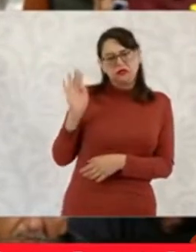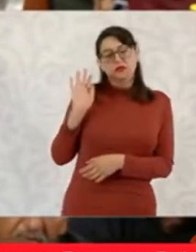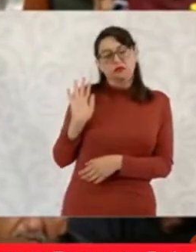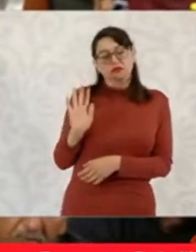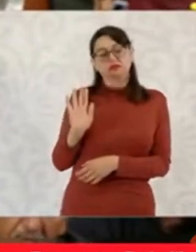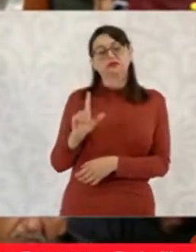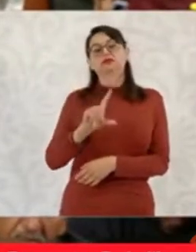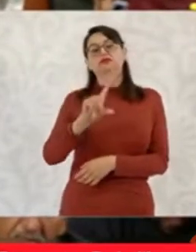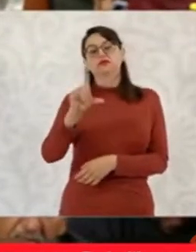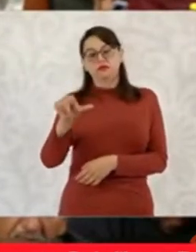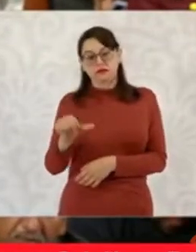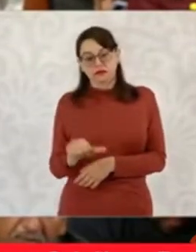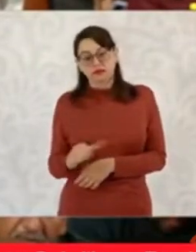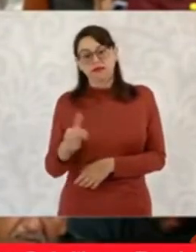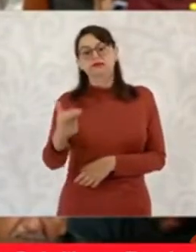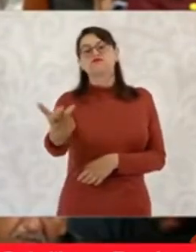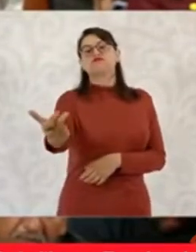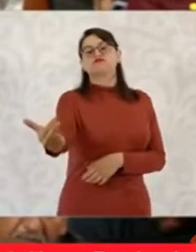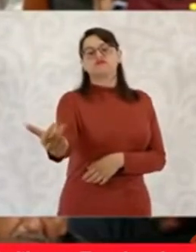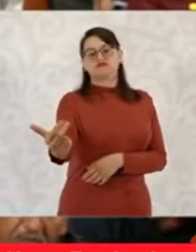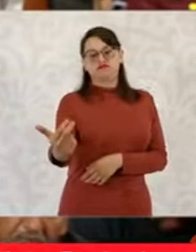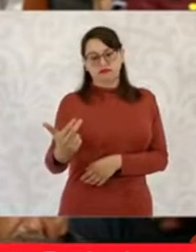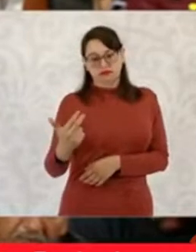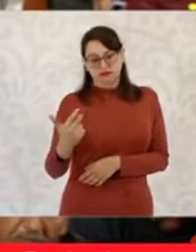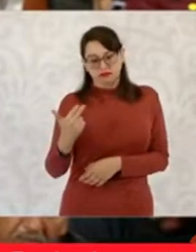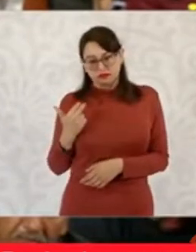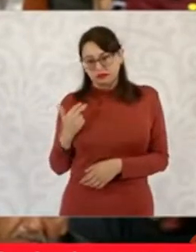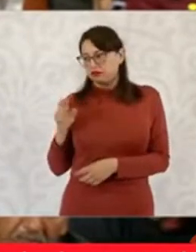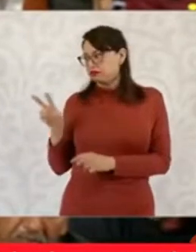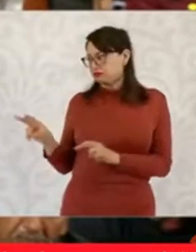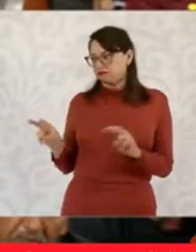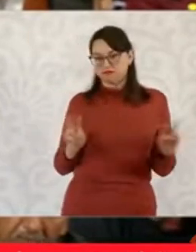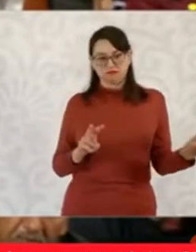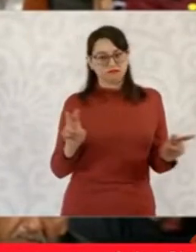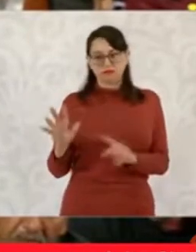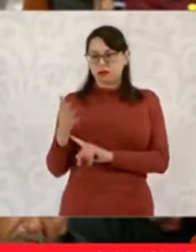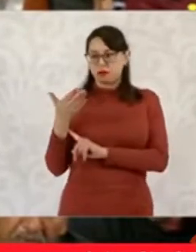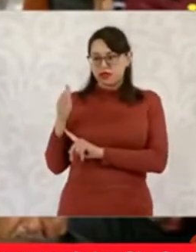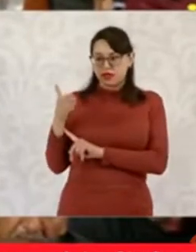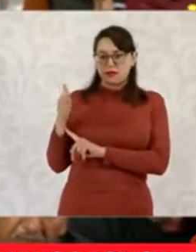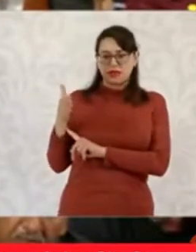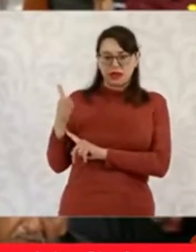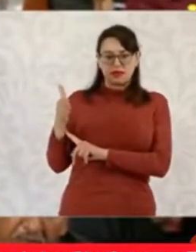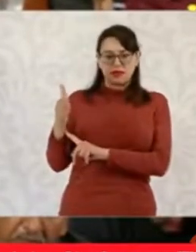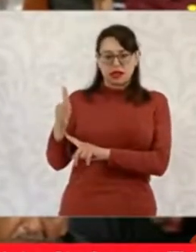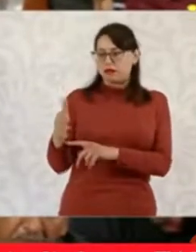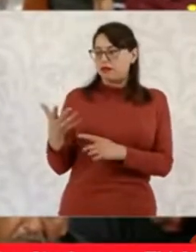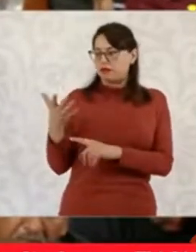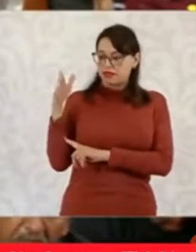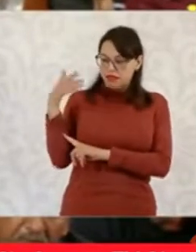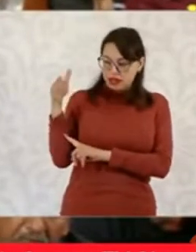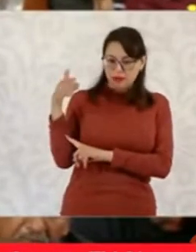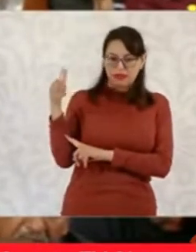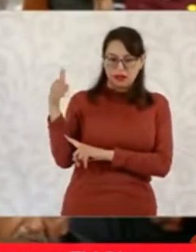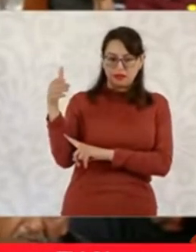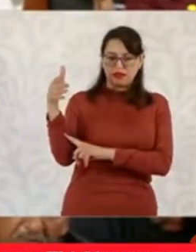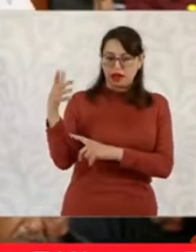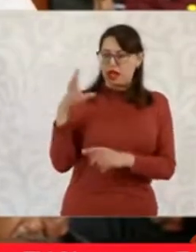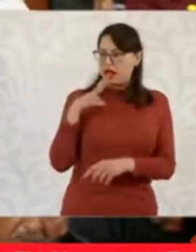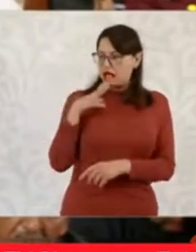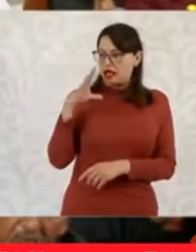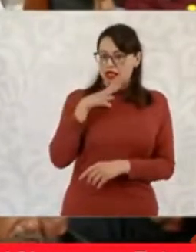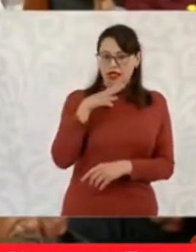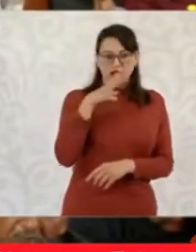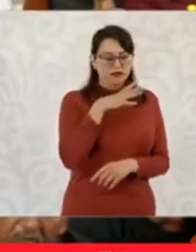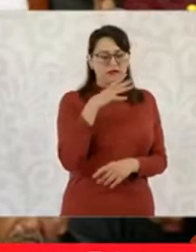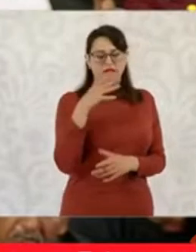regreso, bueno, pues vuelvo a repetir, las banderitas eran lo que más llamaba la atención, la delimitación, algunos hoyos. Había algunos